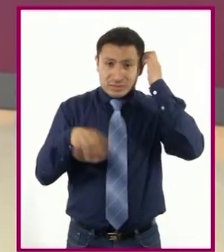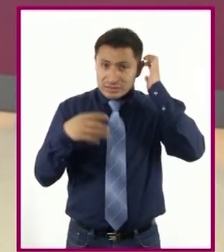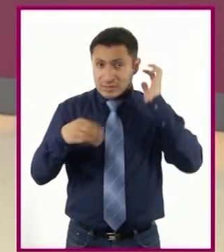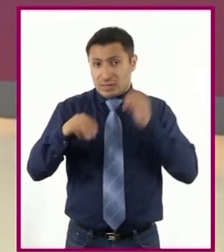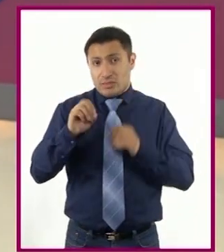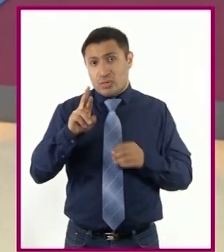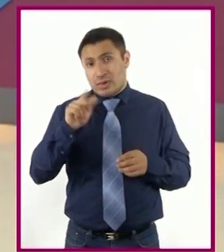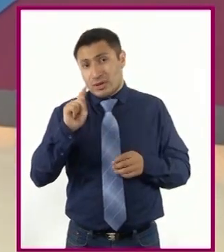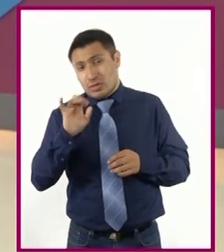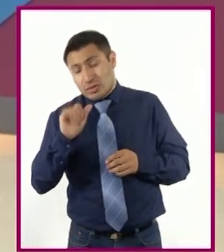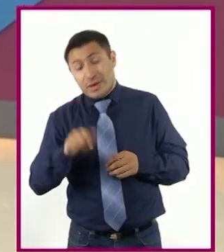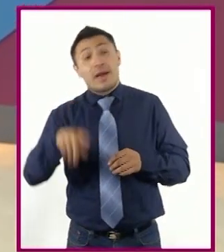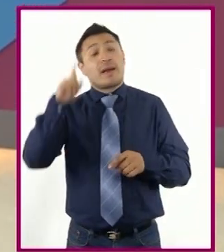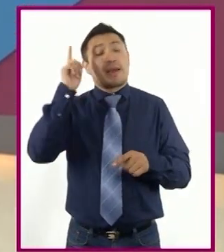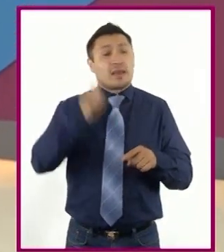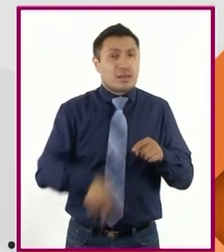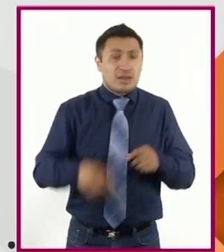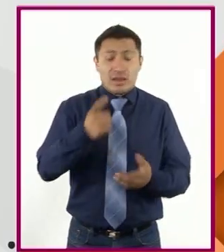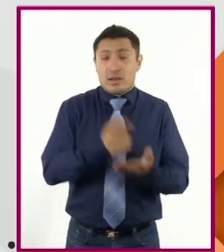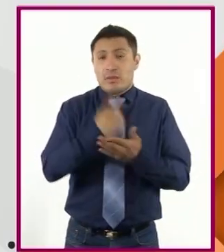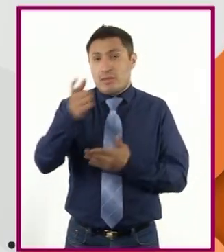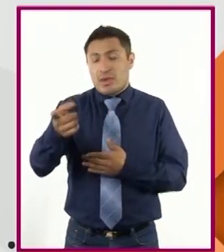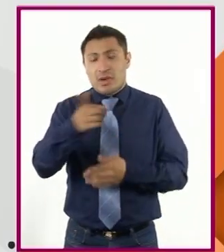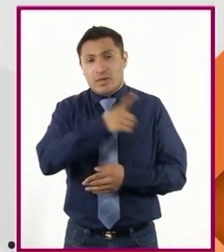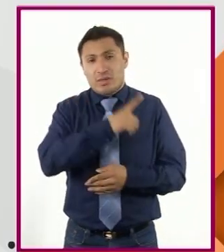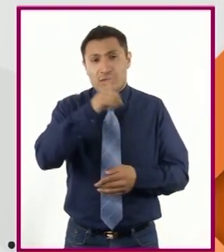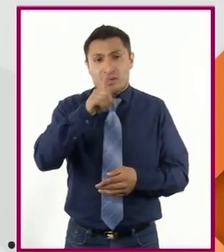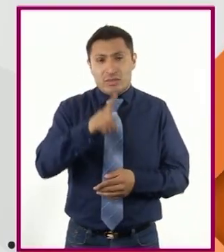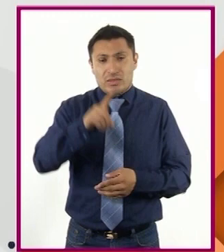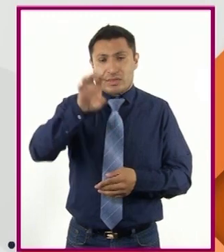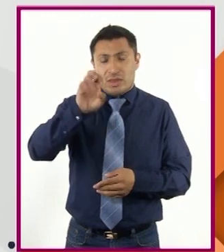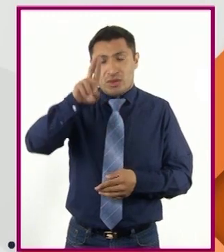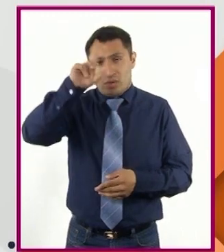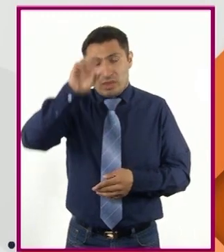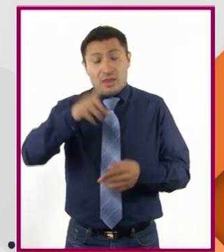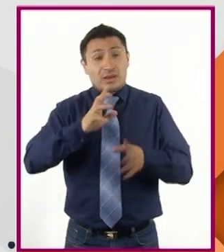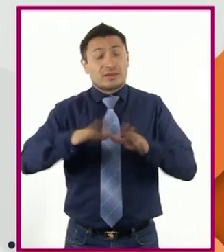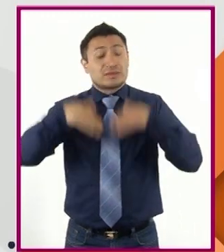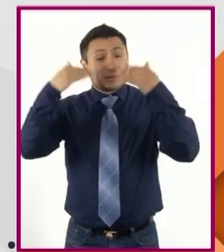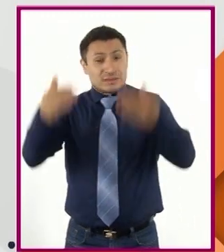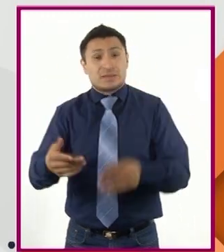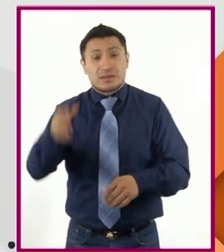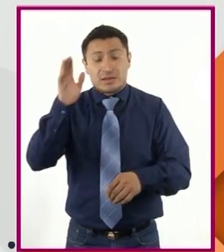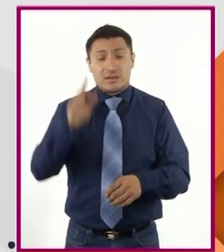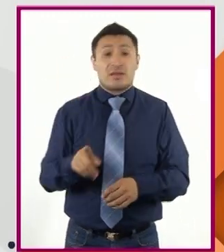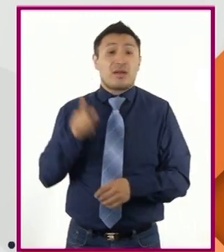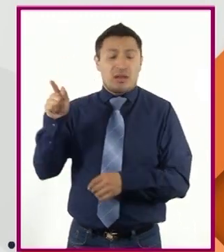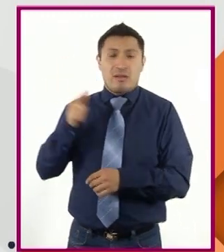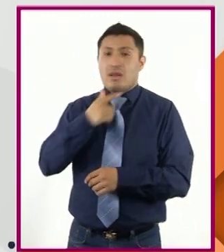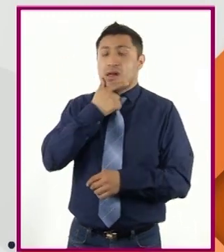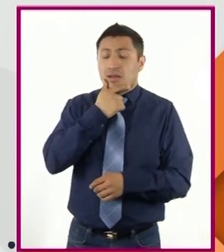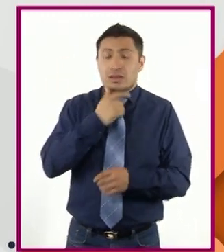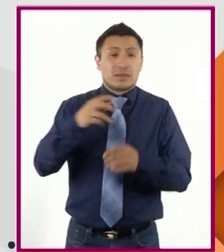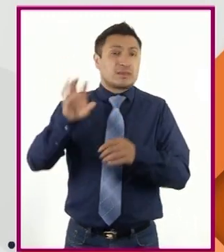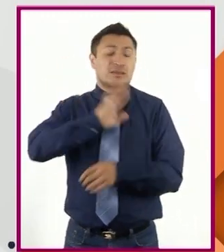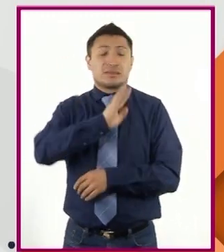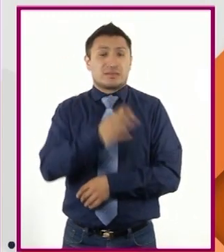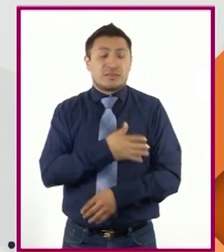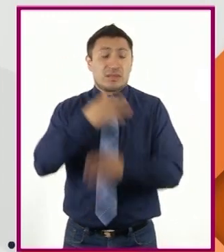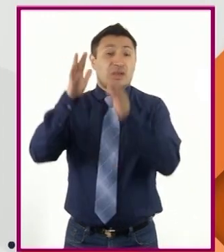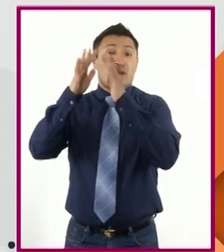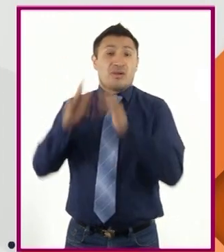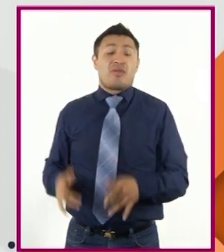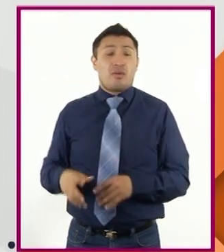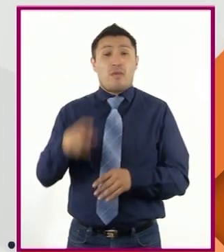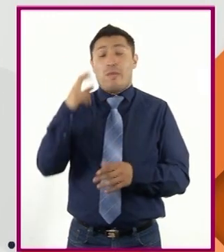o suspensión de pagos de la deuda externa. Los principales acreedores eran Inglaterra, España y Francia,